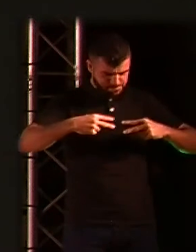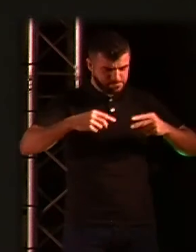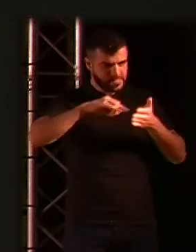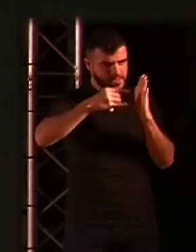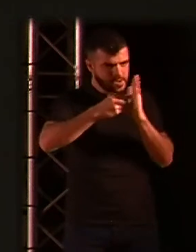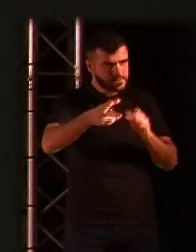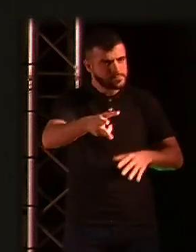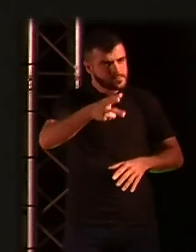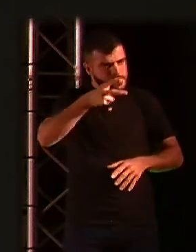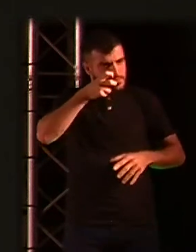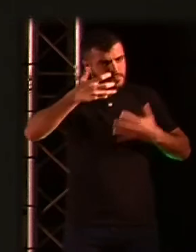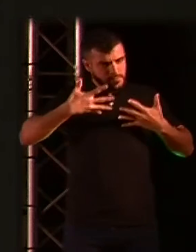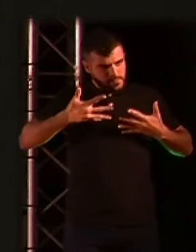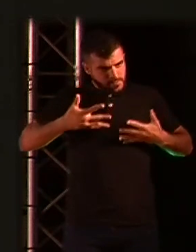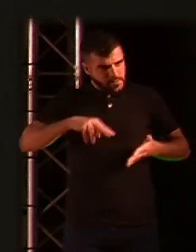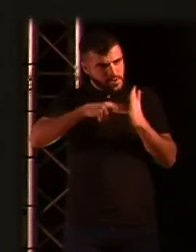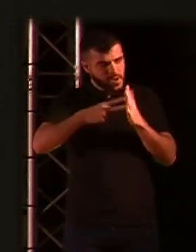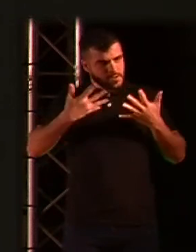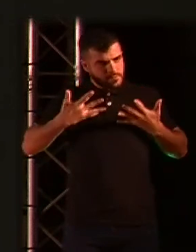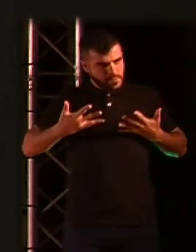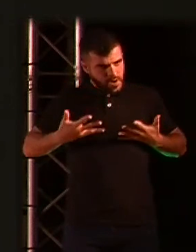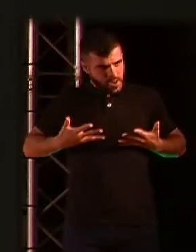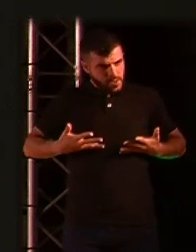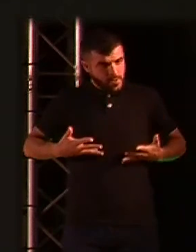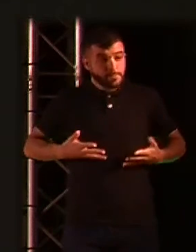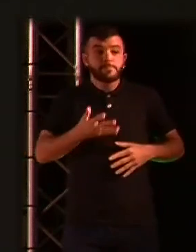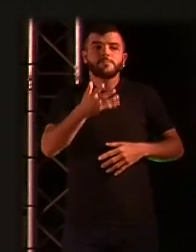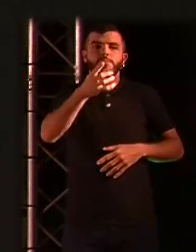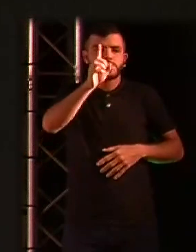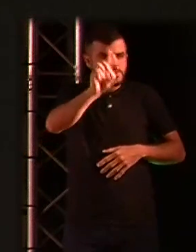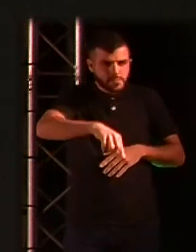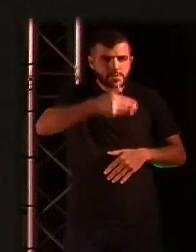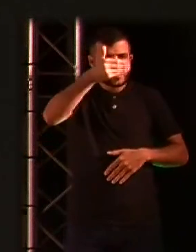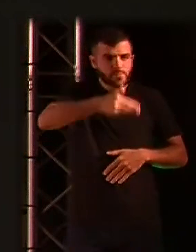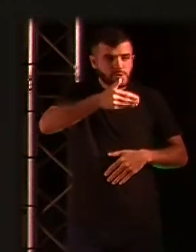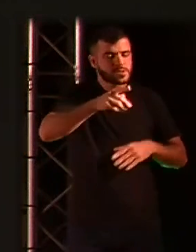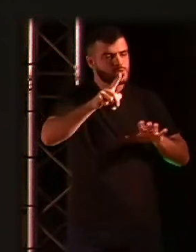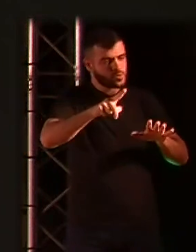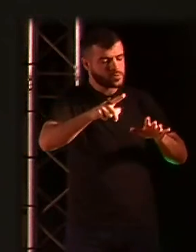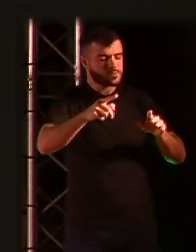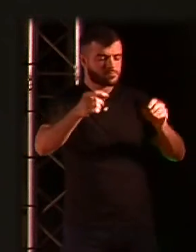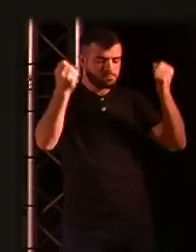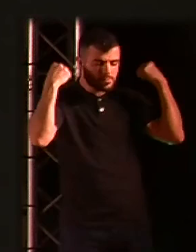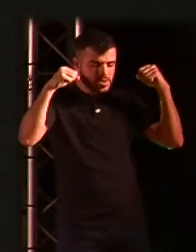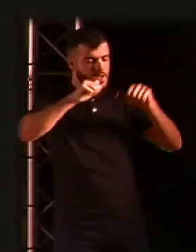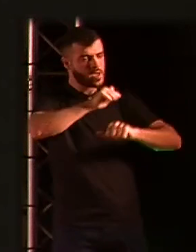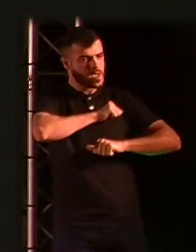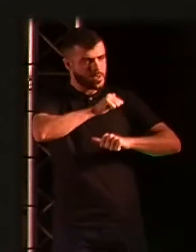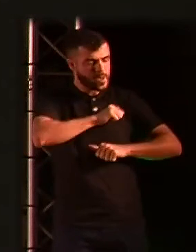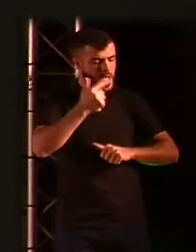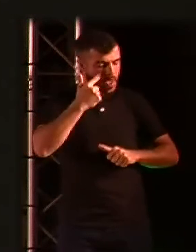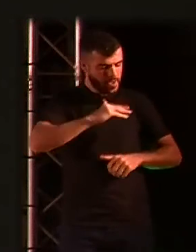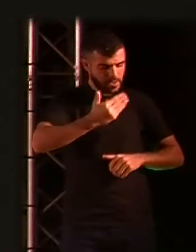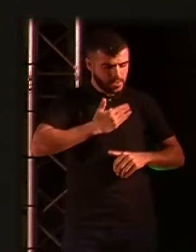respiración, técnicas de relajación, pero sobre todo hay que hacer un ejercicio de espera, de pensar qué es lo que me hace